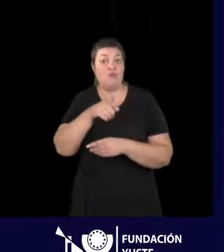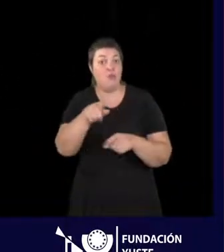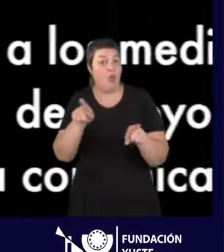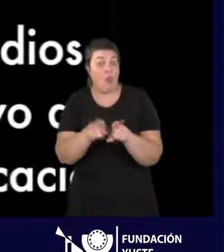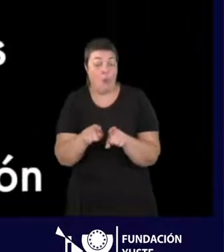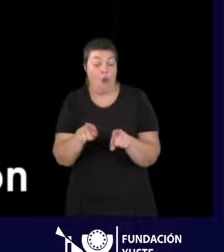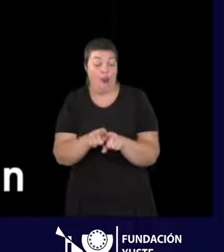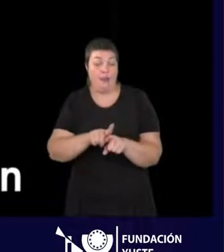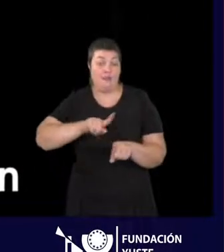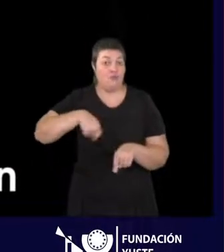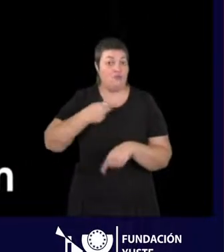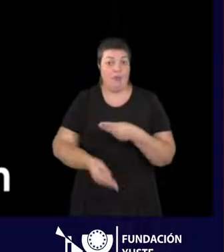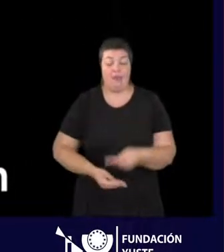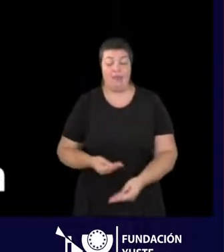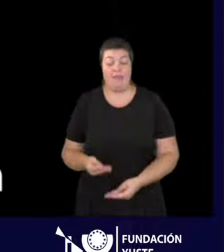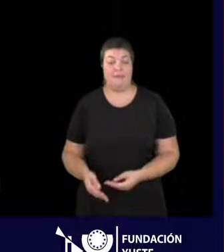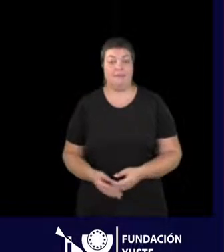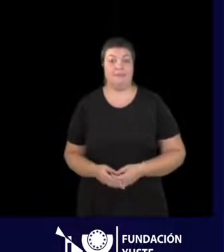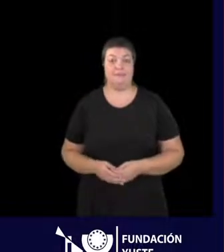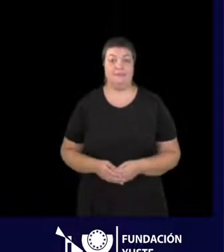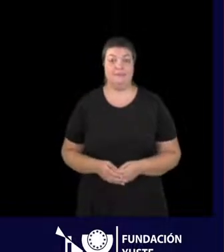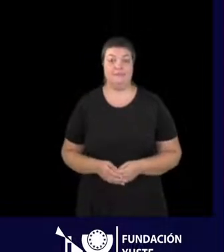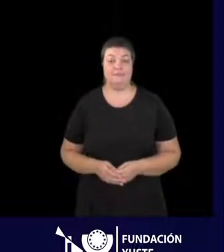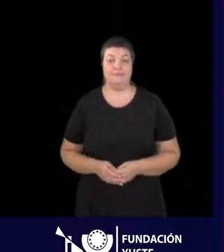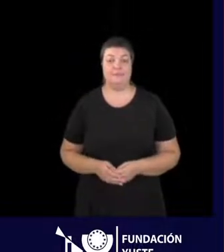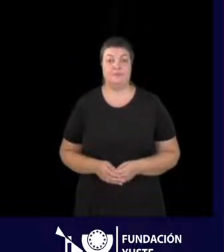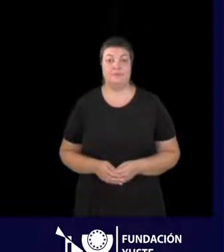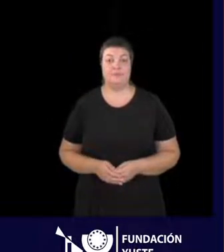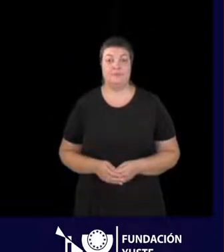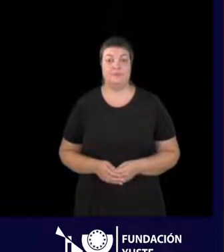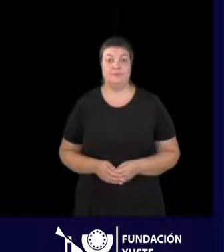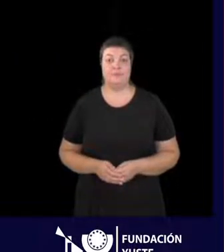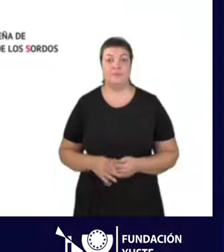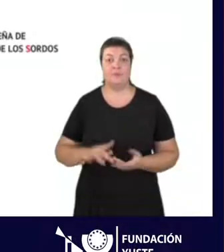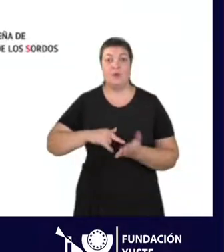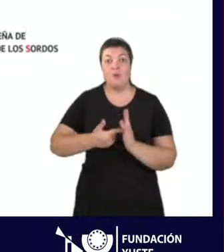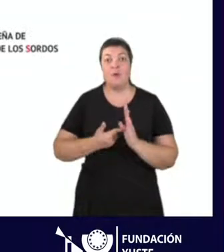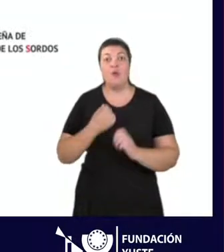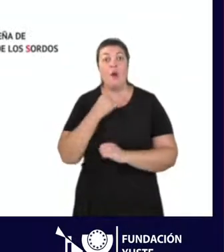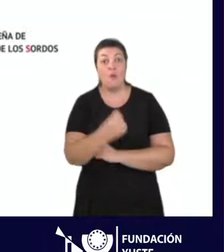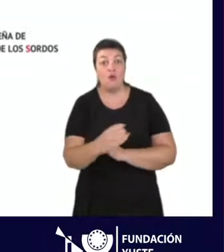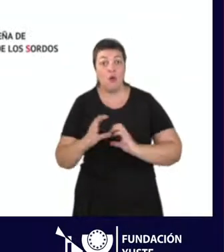tú gracias a los medios de apoyo a la comunicación